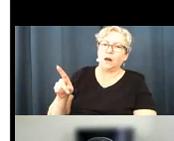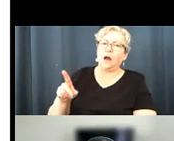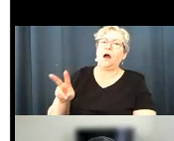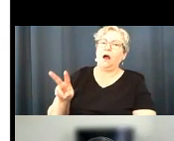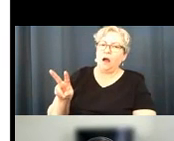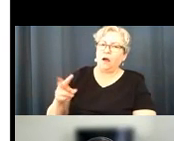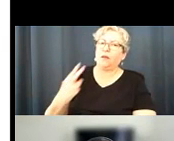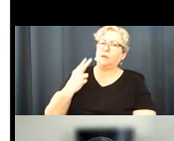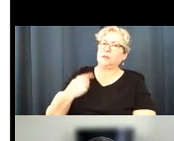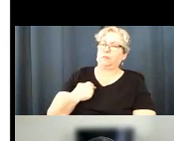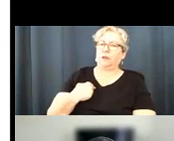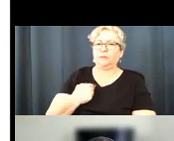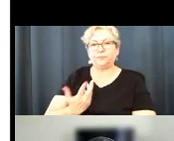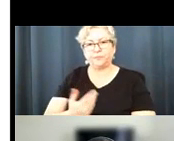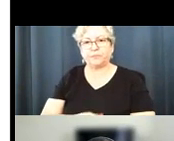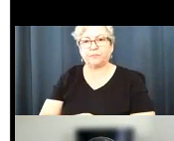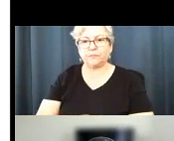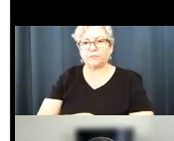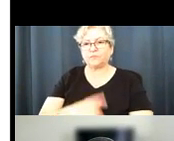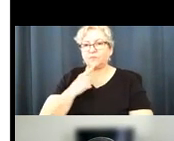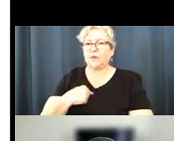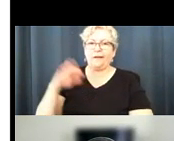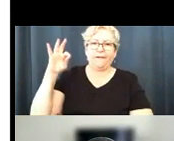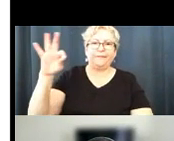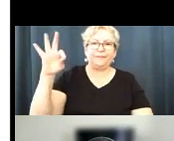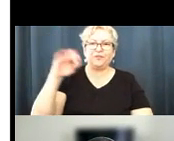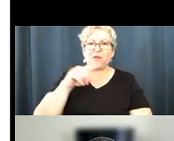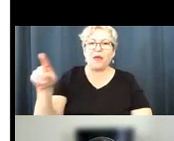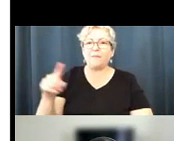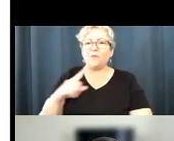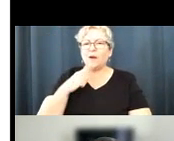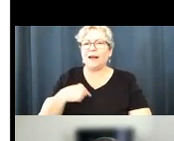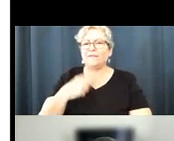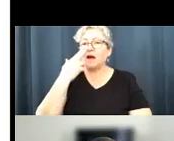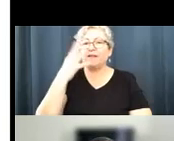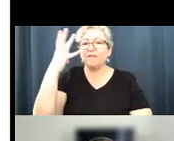está Dani y tengo que, Dani, tengo que acordarme de esto. Pero muchas veces, ¿verdad?